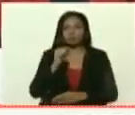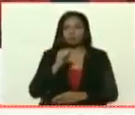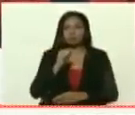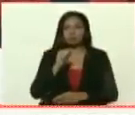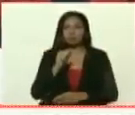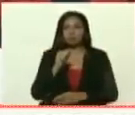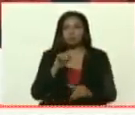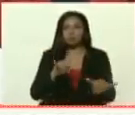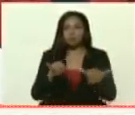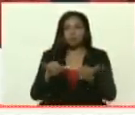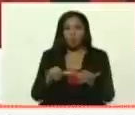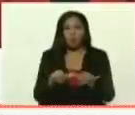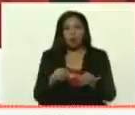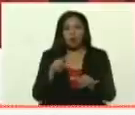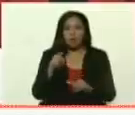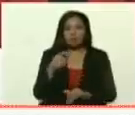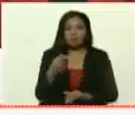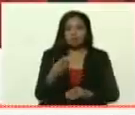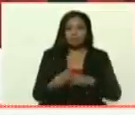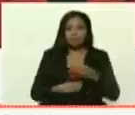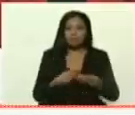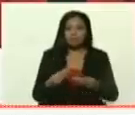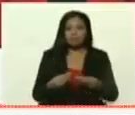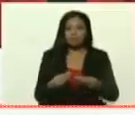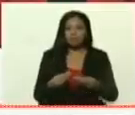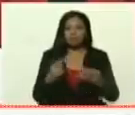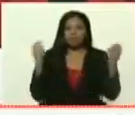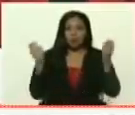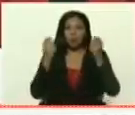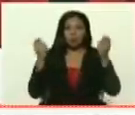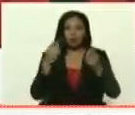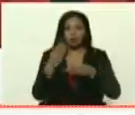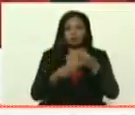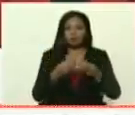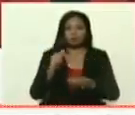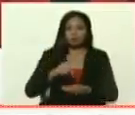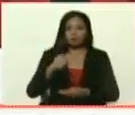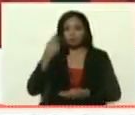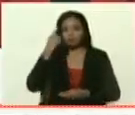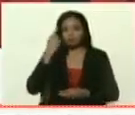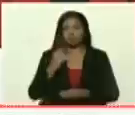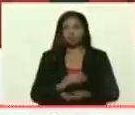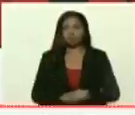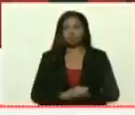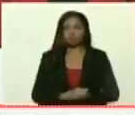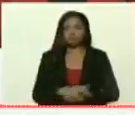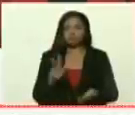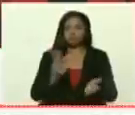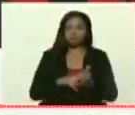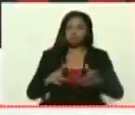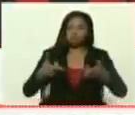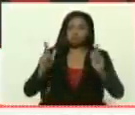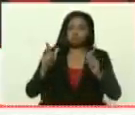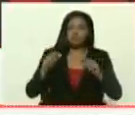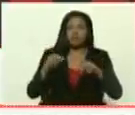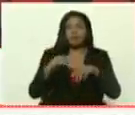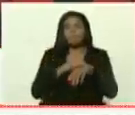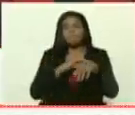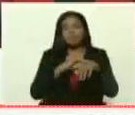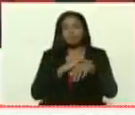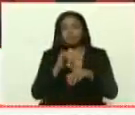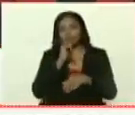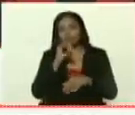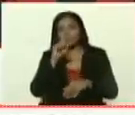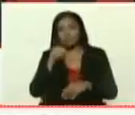Reportes también bastante auspiciosos de la jornada que hubo el día de hoy. Autoricé al ministro Jorge Rodríguez para que